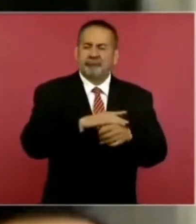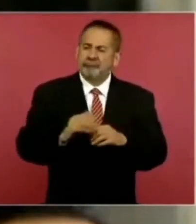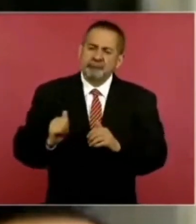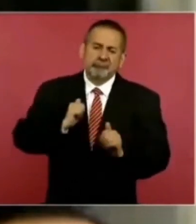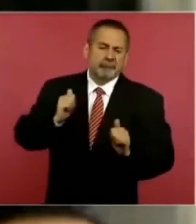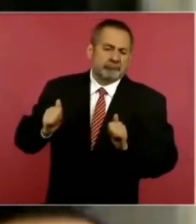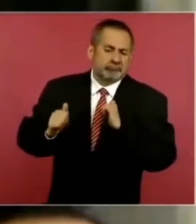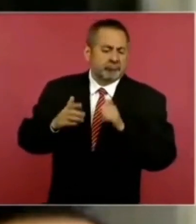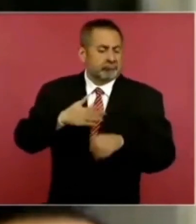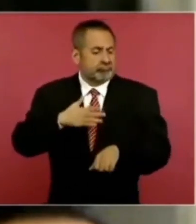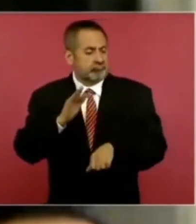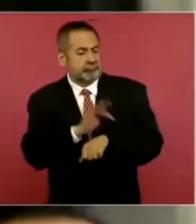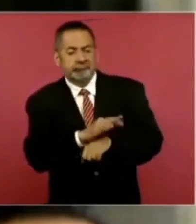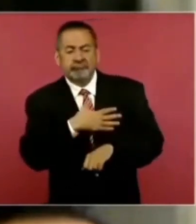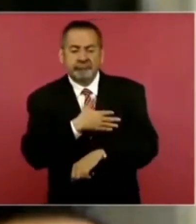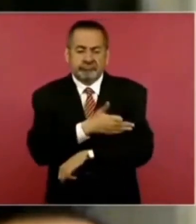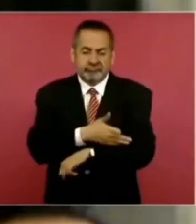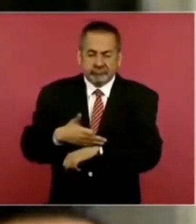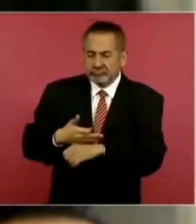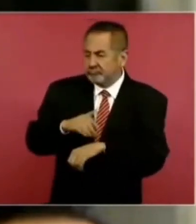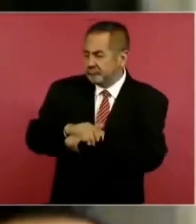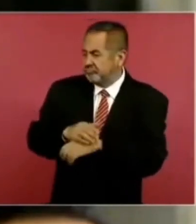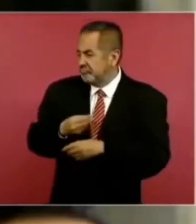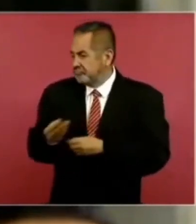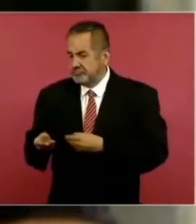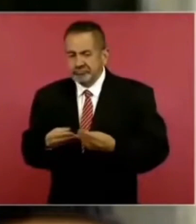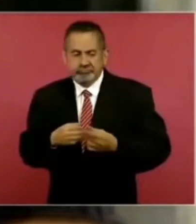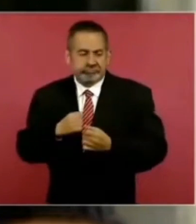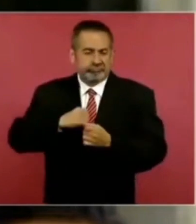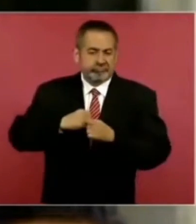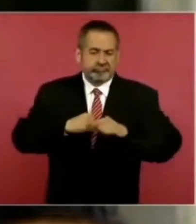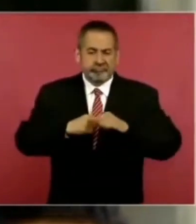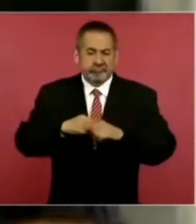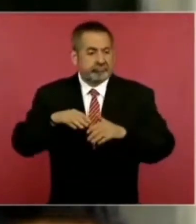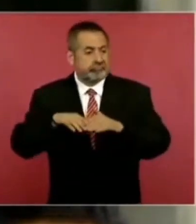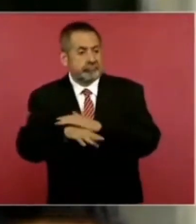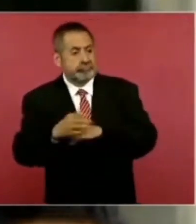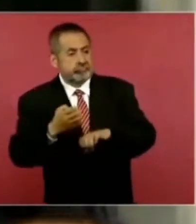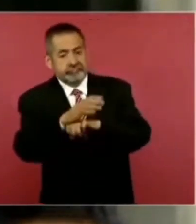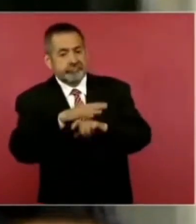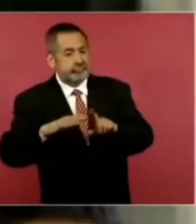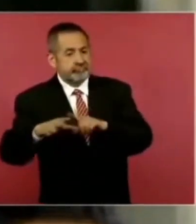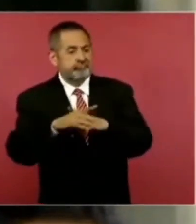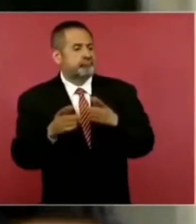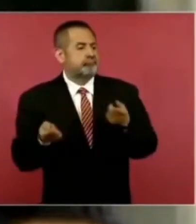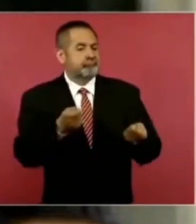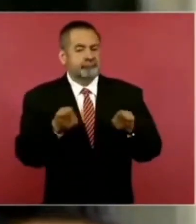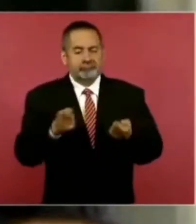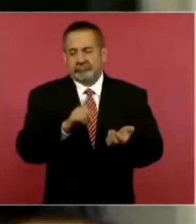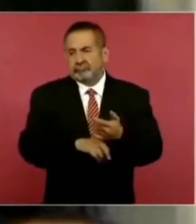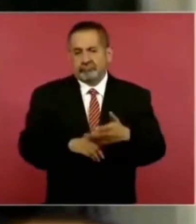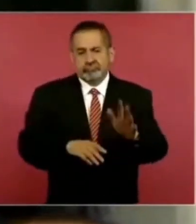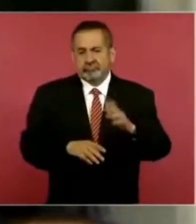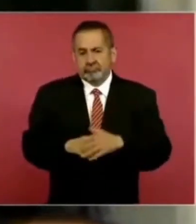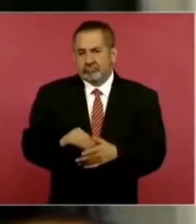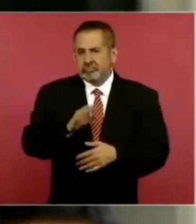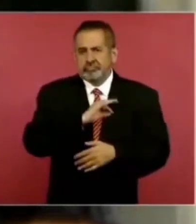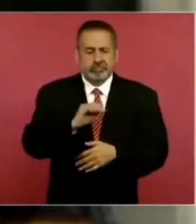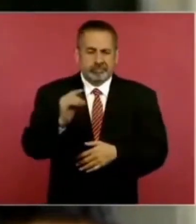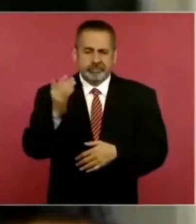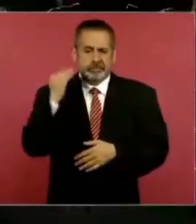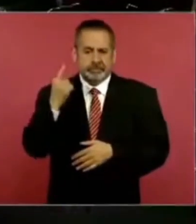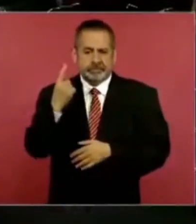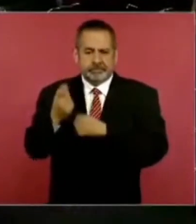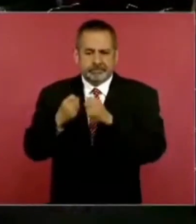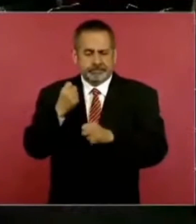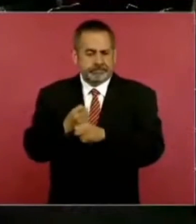entre familiares y amigos, obviamente influyendo en la vida política del estado, que pues hace prácticamente un año pues dejó